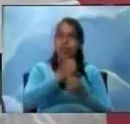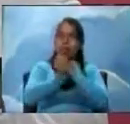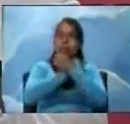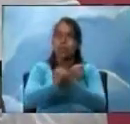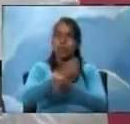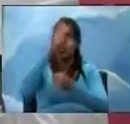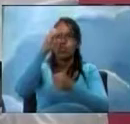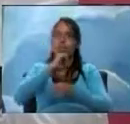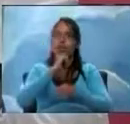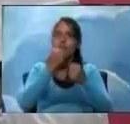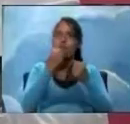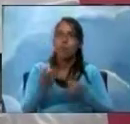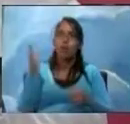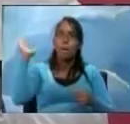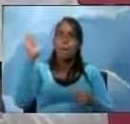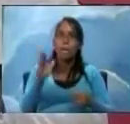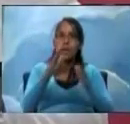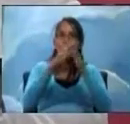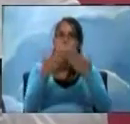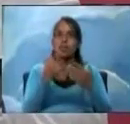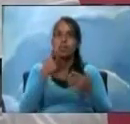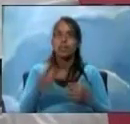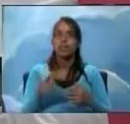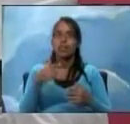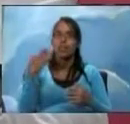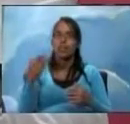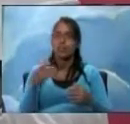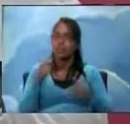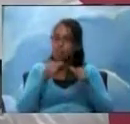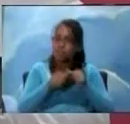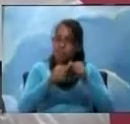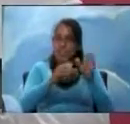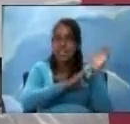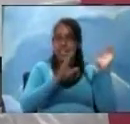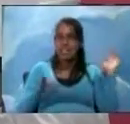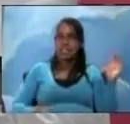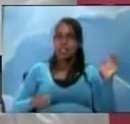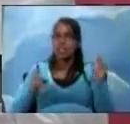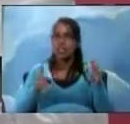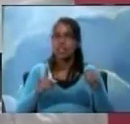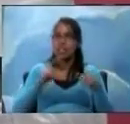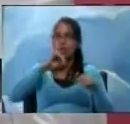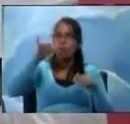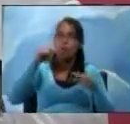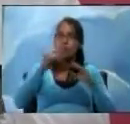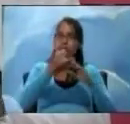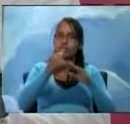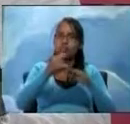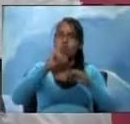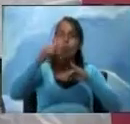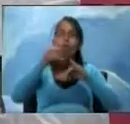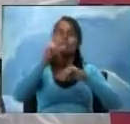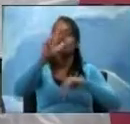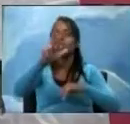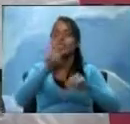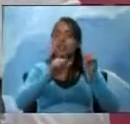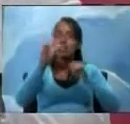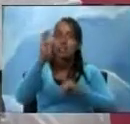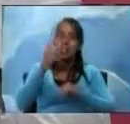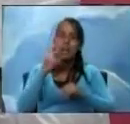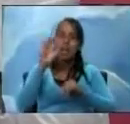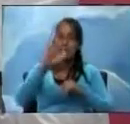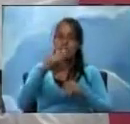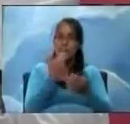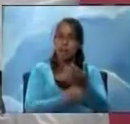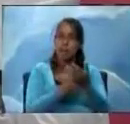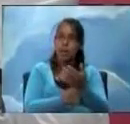amor, Dios es bueno. Ven, la Biblia dice que el que recibiera a Cristo, hablamos de Juan 3:16, como habló mi hermano Ángel. Así que,